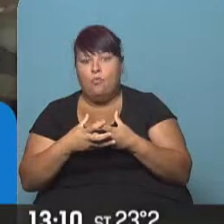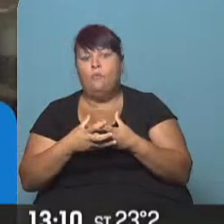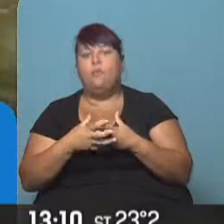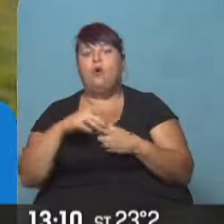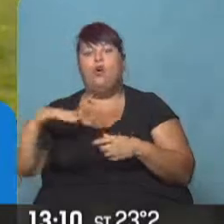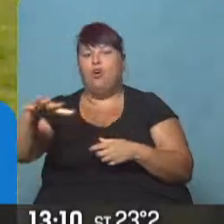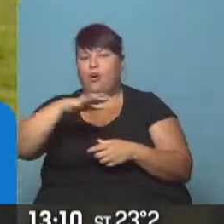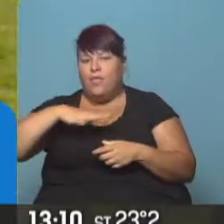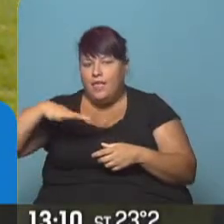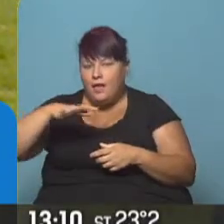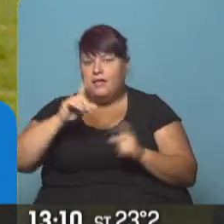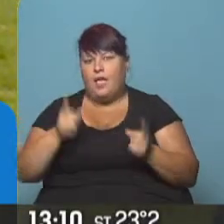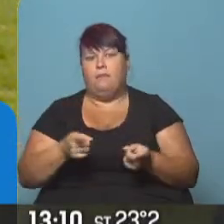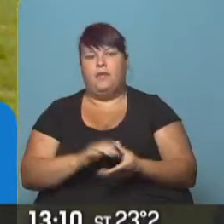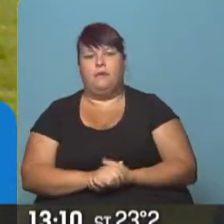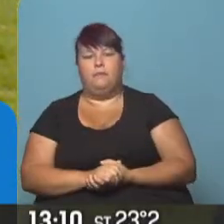campo popular también,